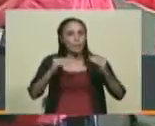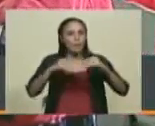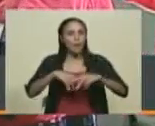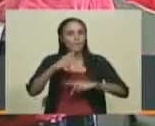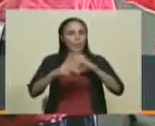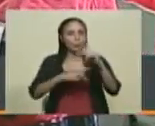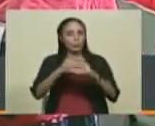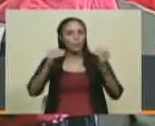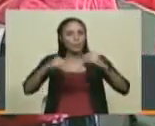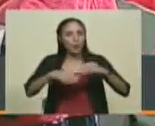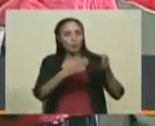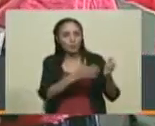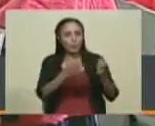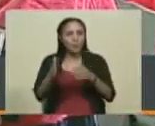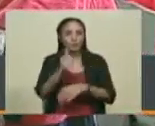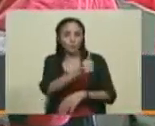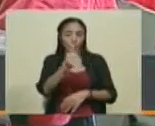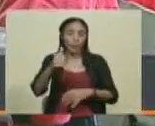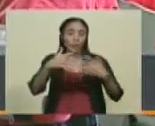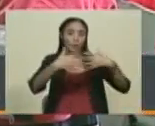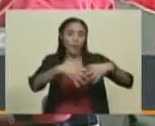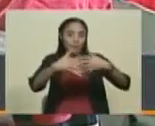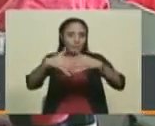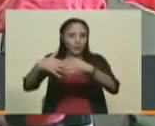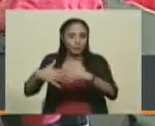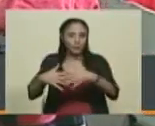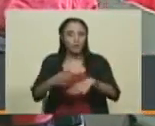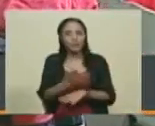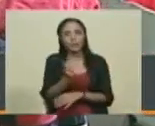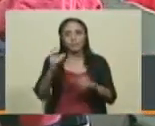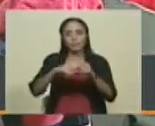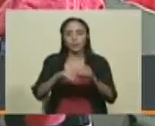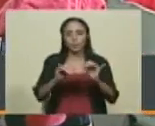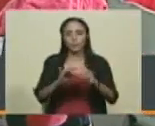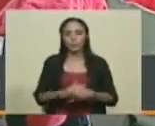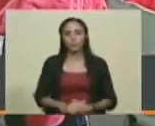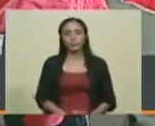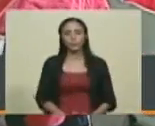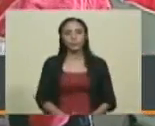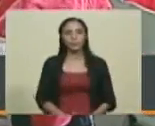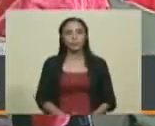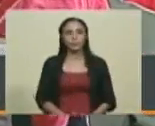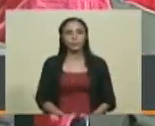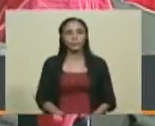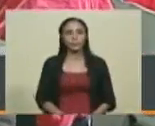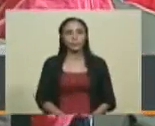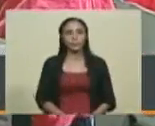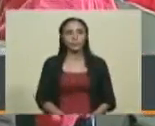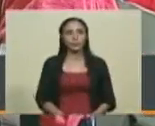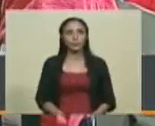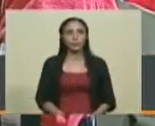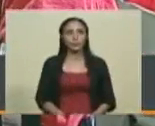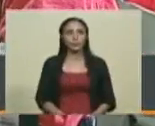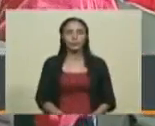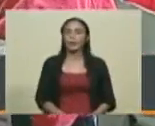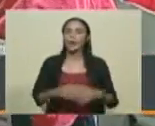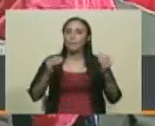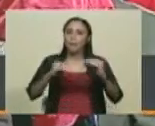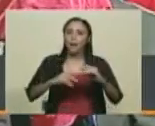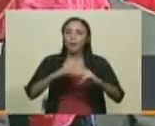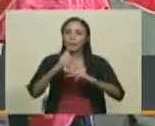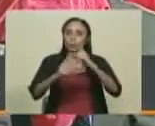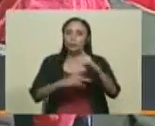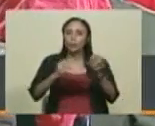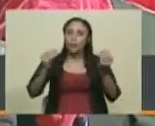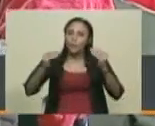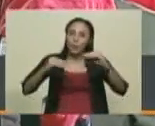producidos en cada una de nuestras instalaciones. Ir a la certificación de calidad de nuestra producción, que va a